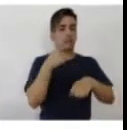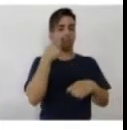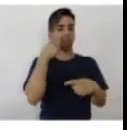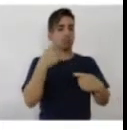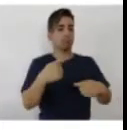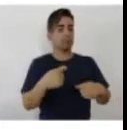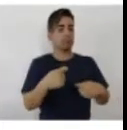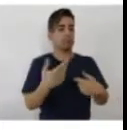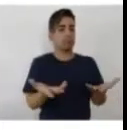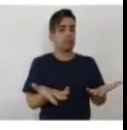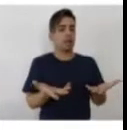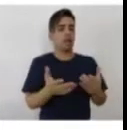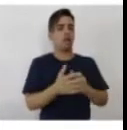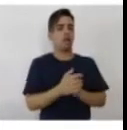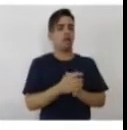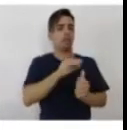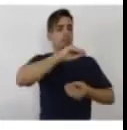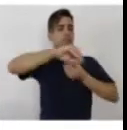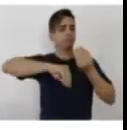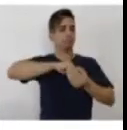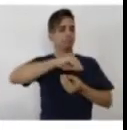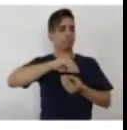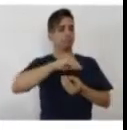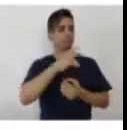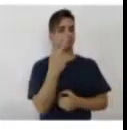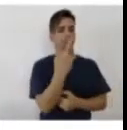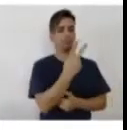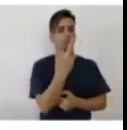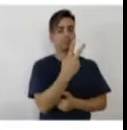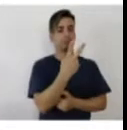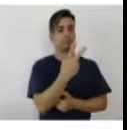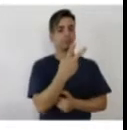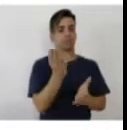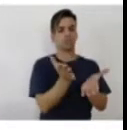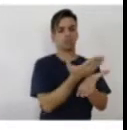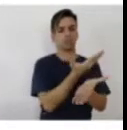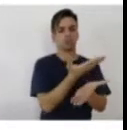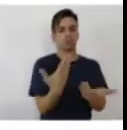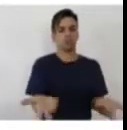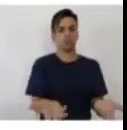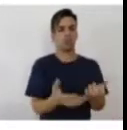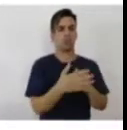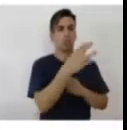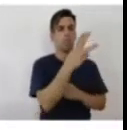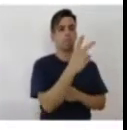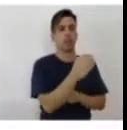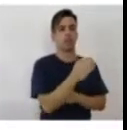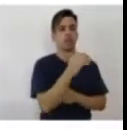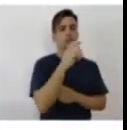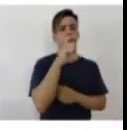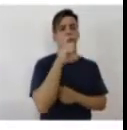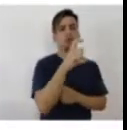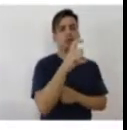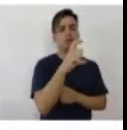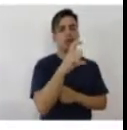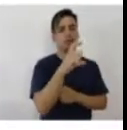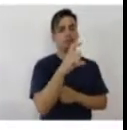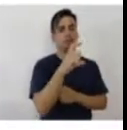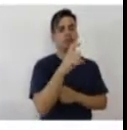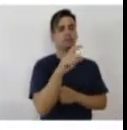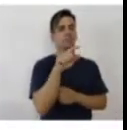o la conversión de una escala a la otra, tendríamos que estar sustituyendo el valor de